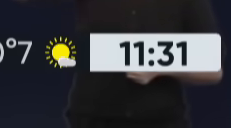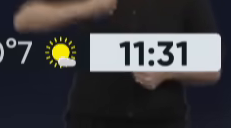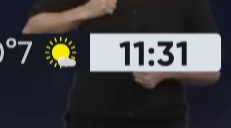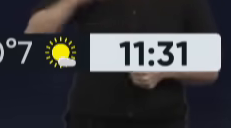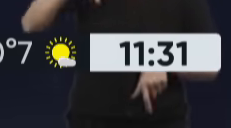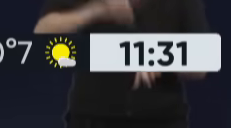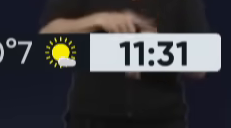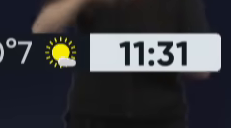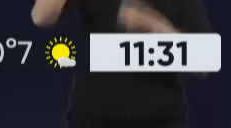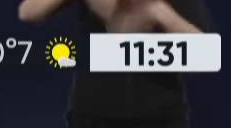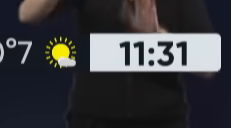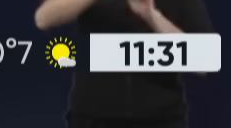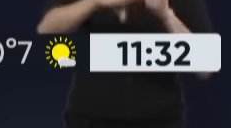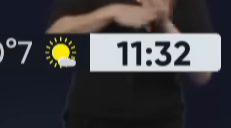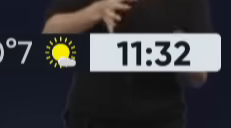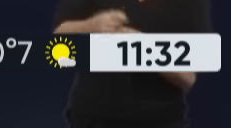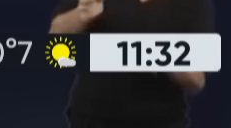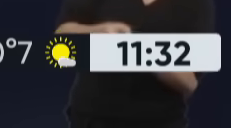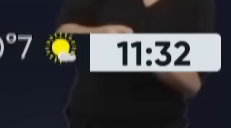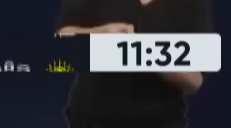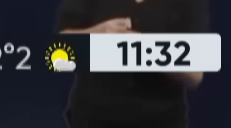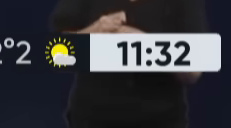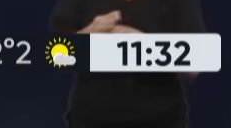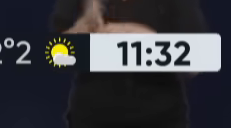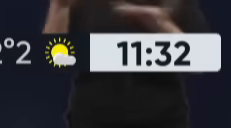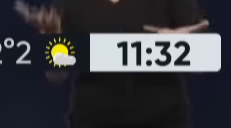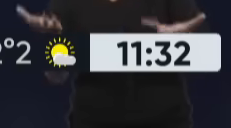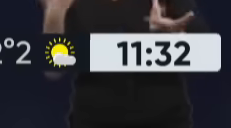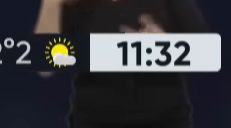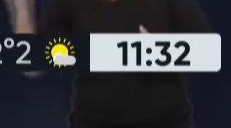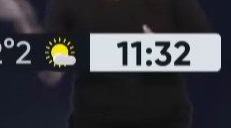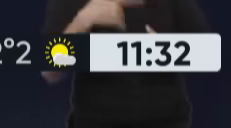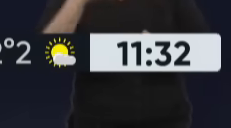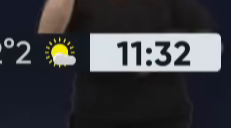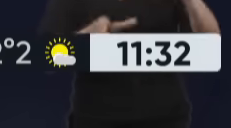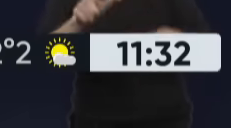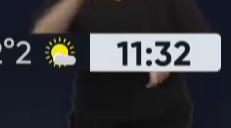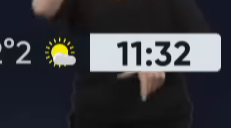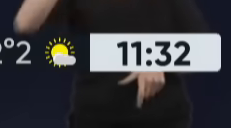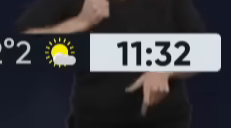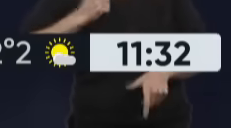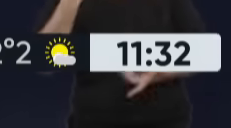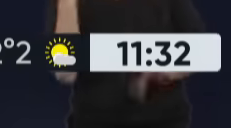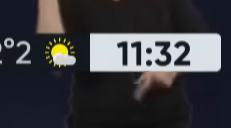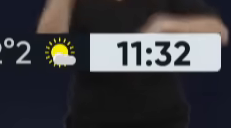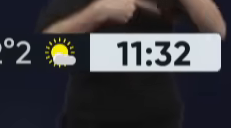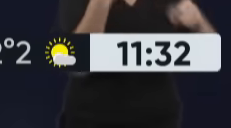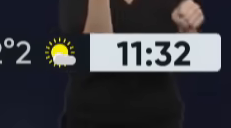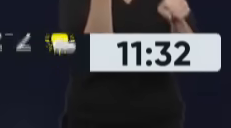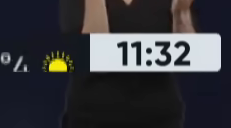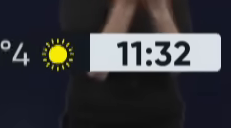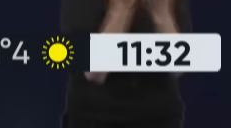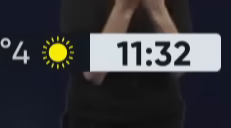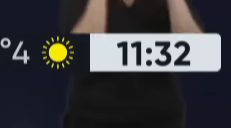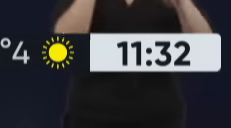de capacitación para que todo soldado voluntario pueda completar su educación obligatoria.